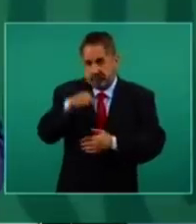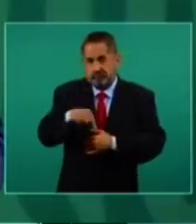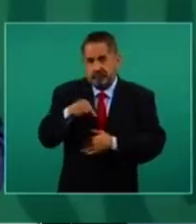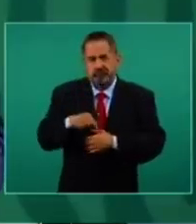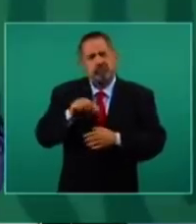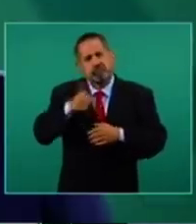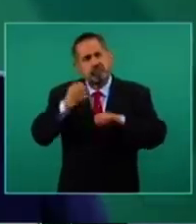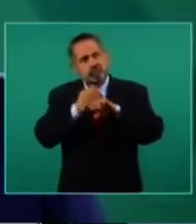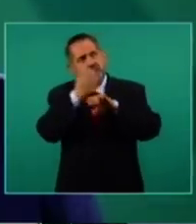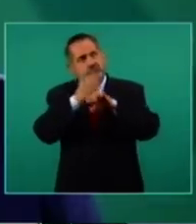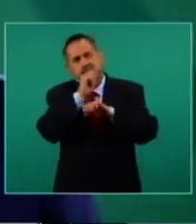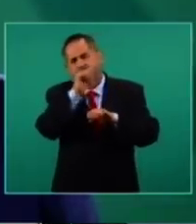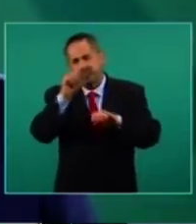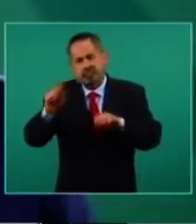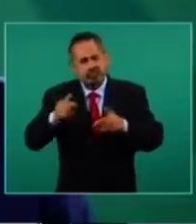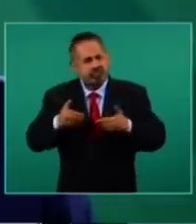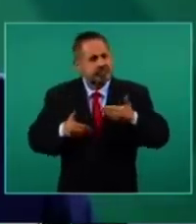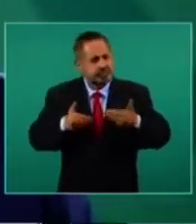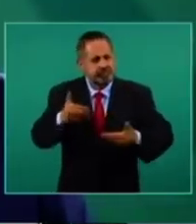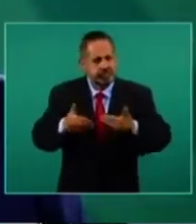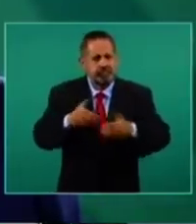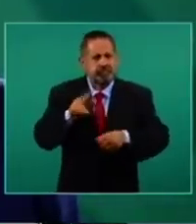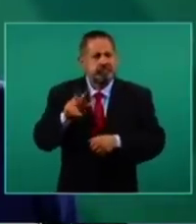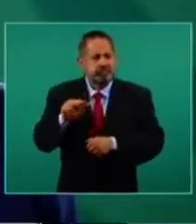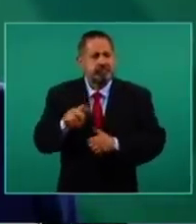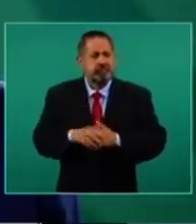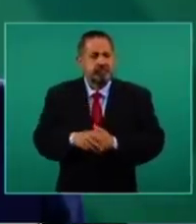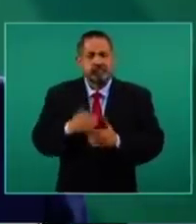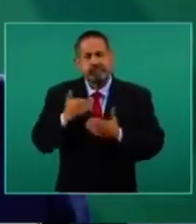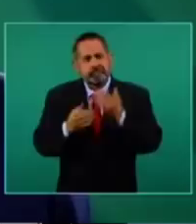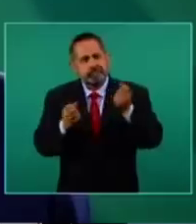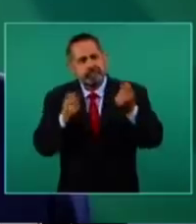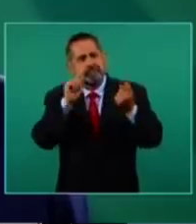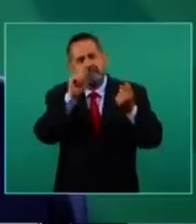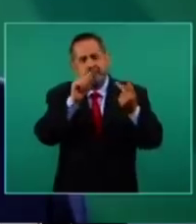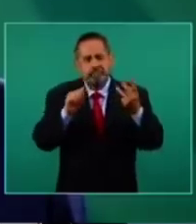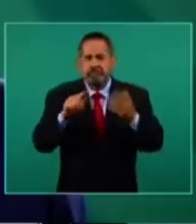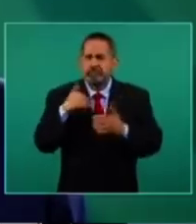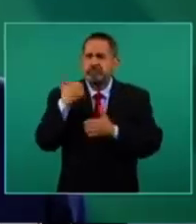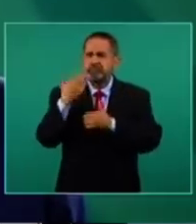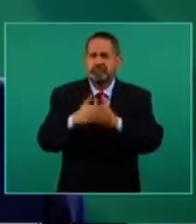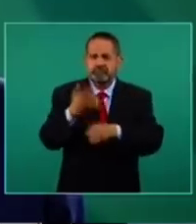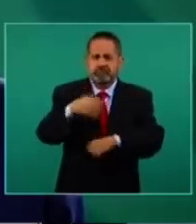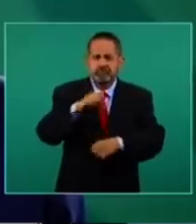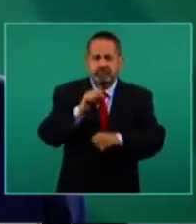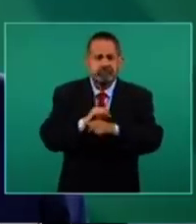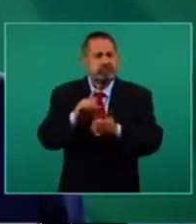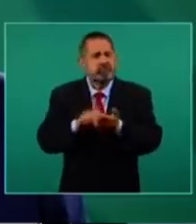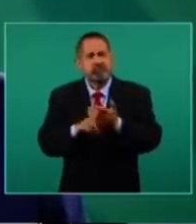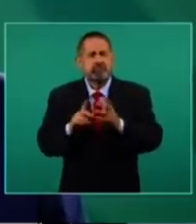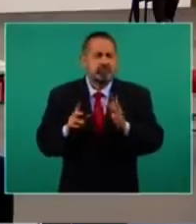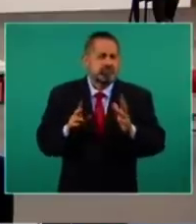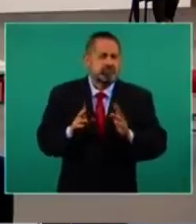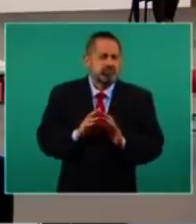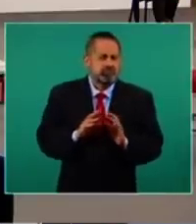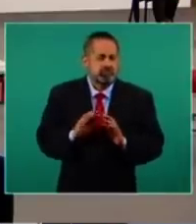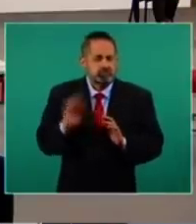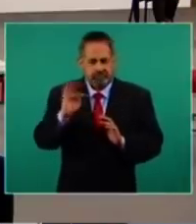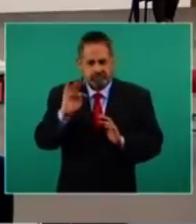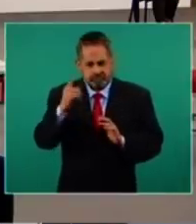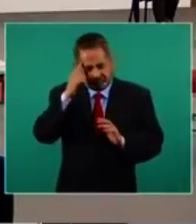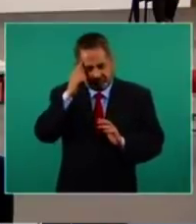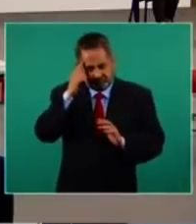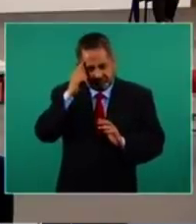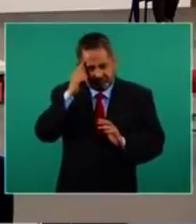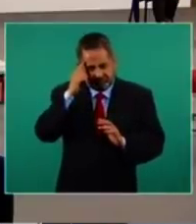y en otros estados. Nada más, tenemos pendientes para la próxima semana, en el caso del